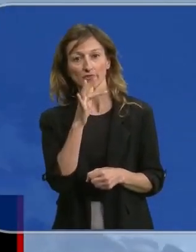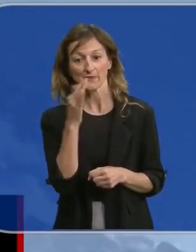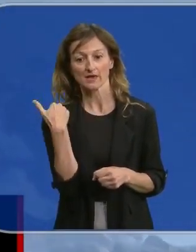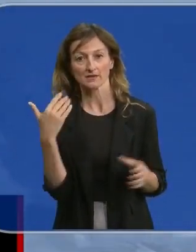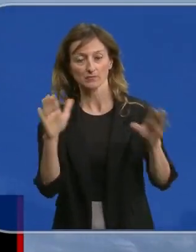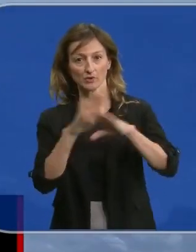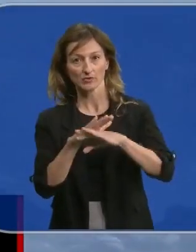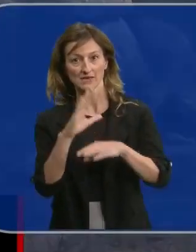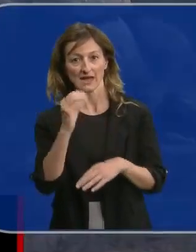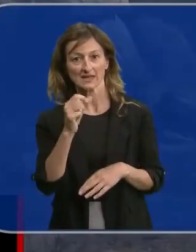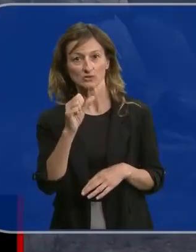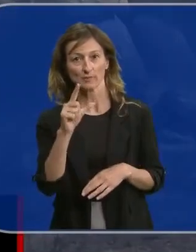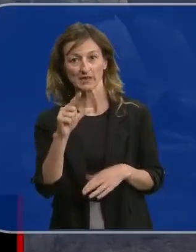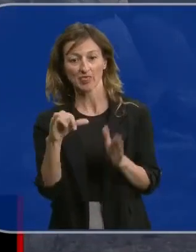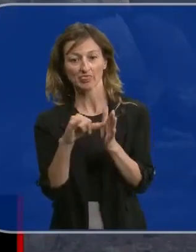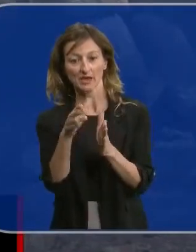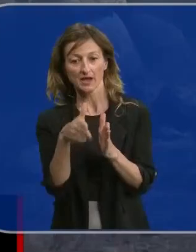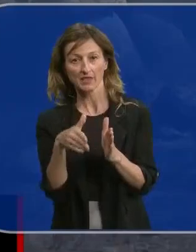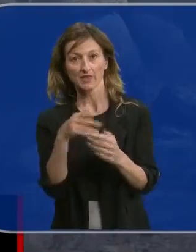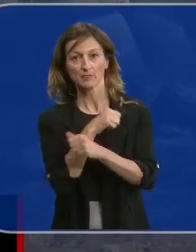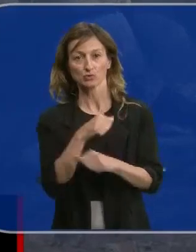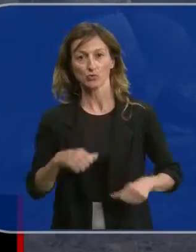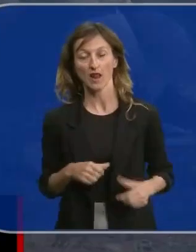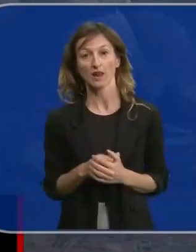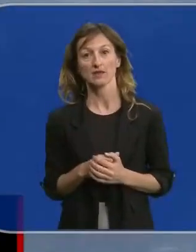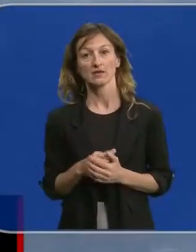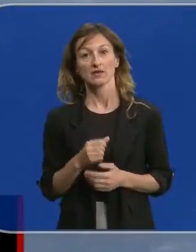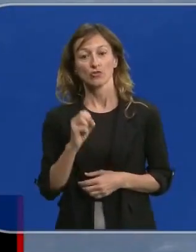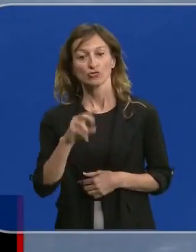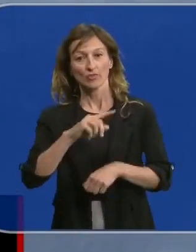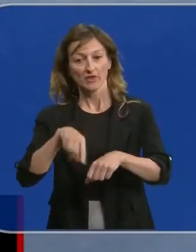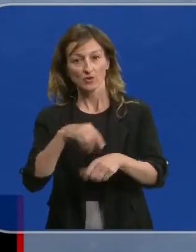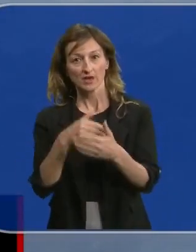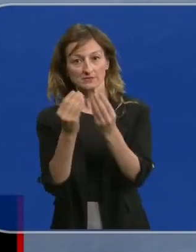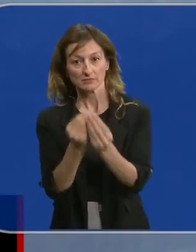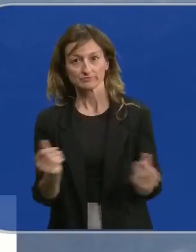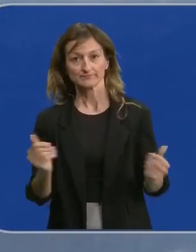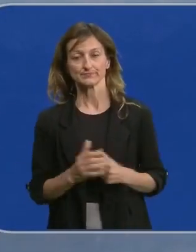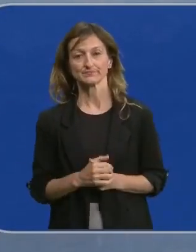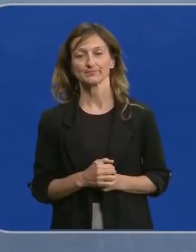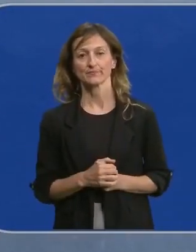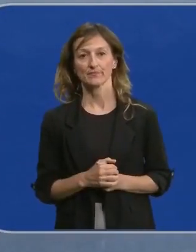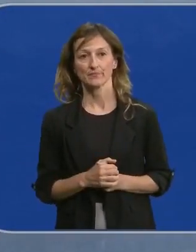declaró anoche en castromil en la frontera con Portugal se prevé que se tarden más de 12 horas en